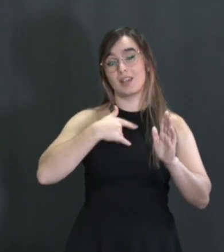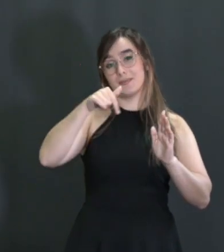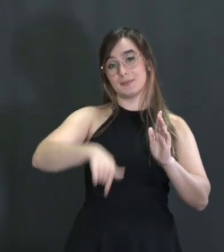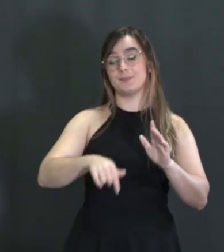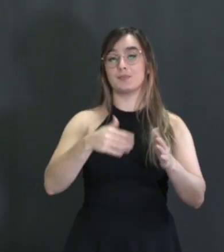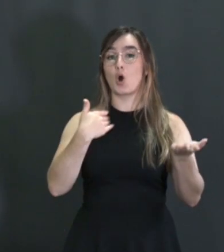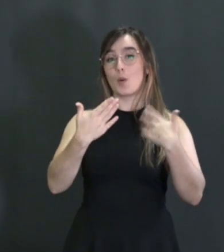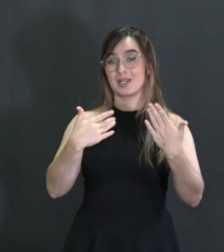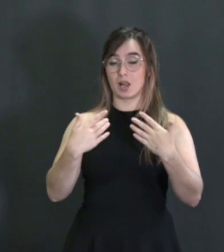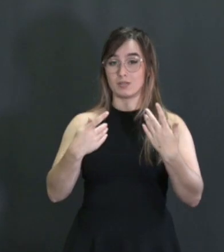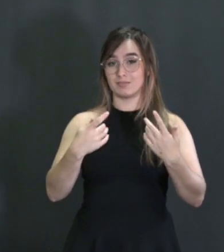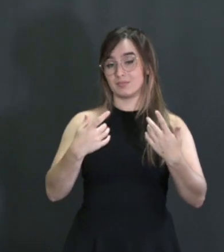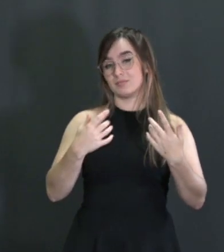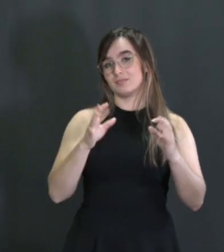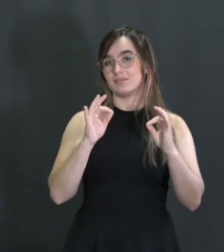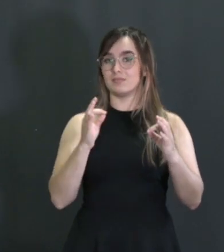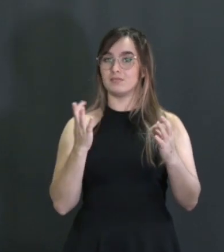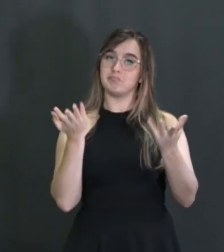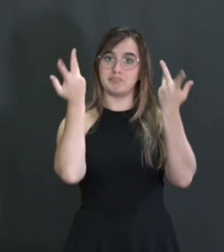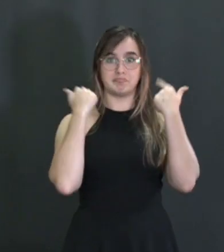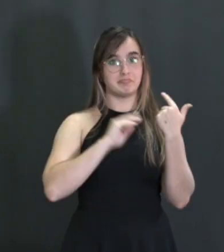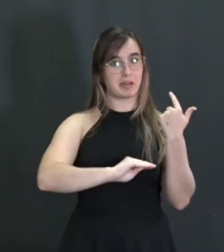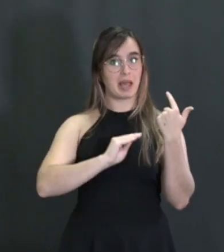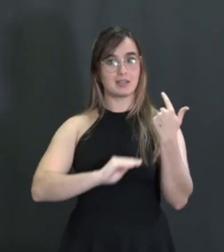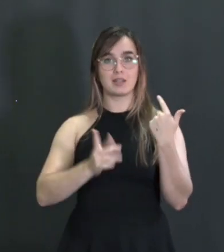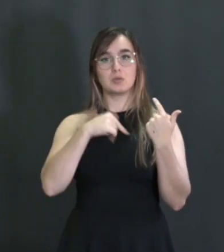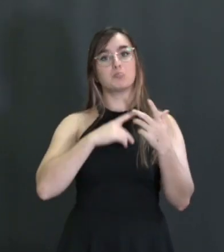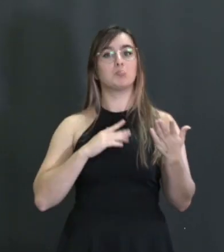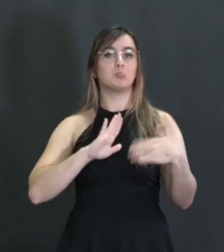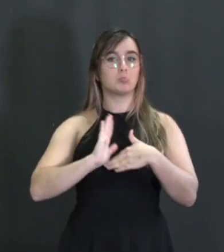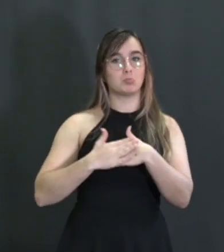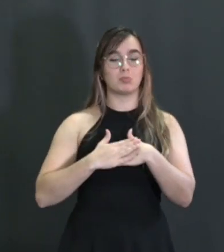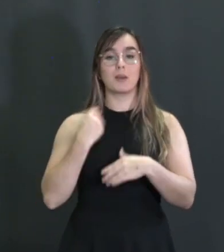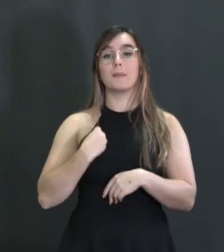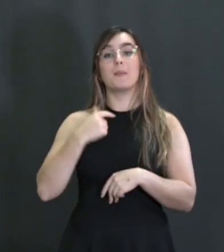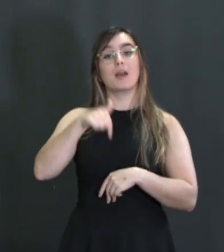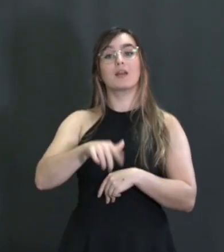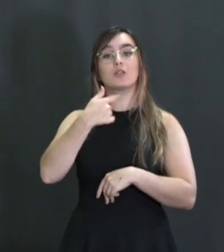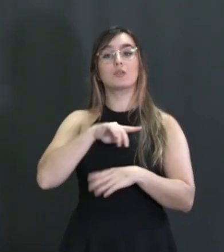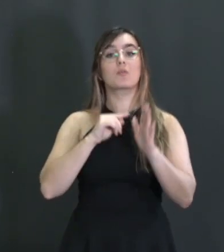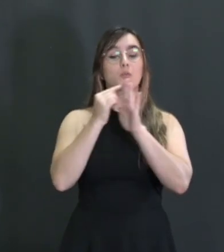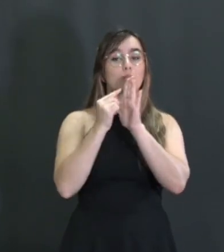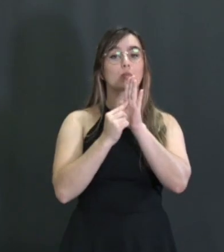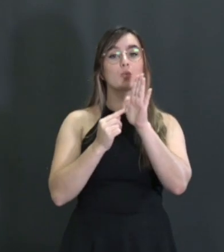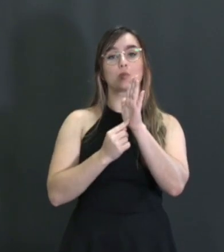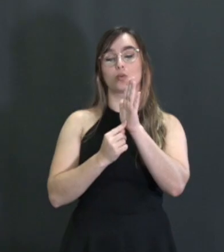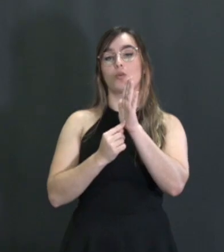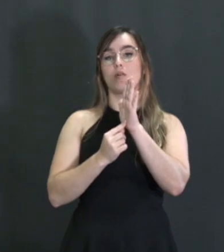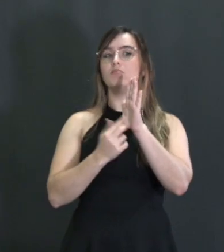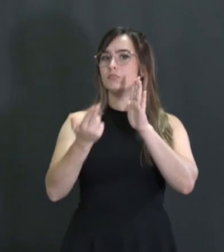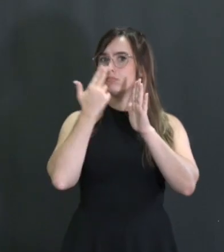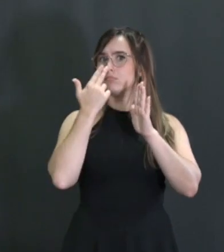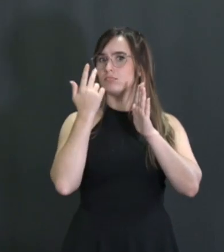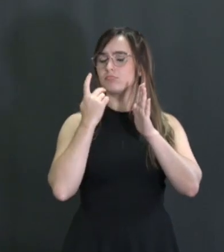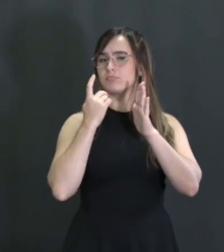esta conversación tan amena que hemos tenido y yo creo que donde podemos rescatar muchos puntos